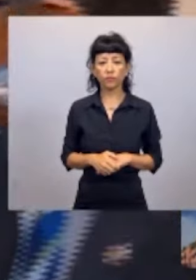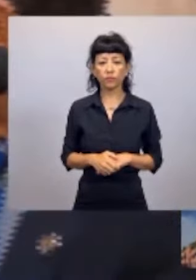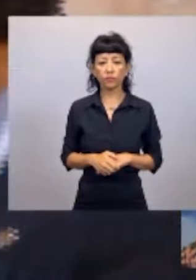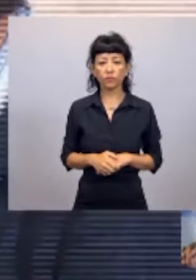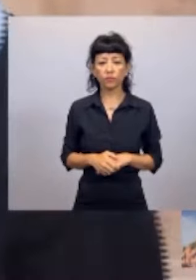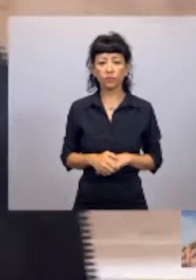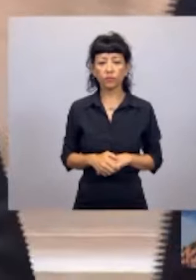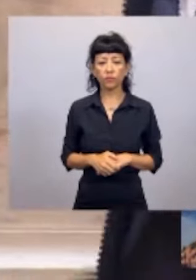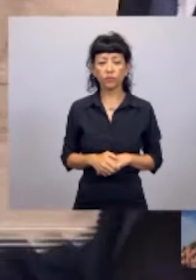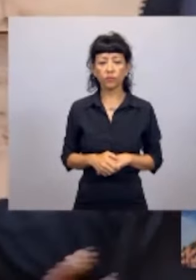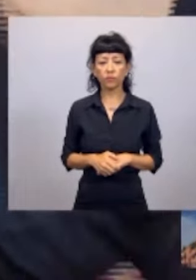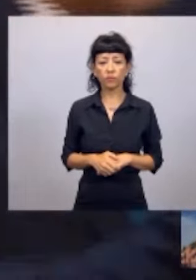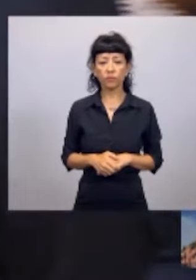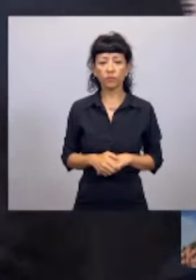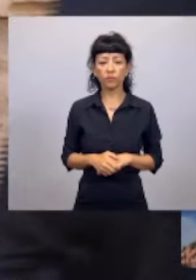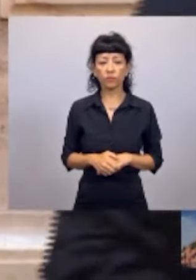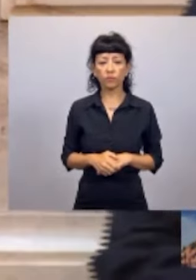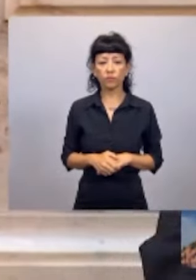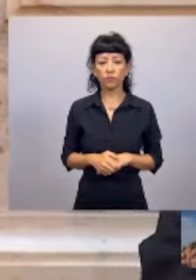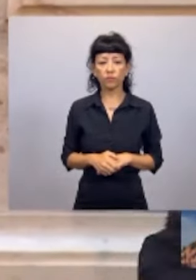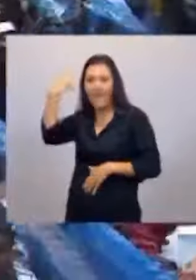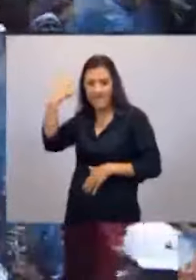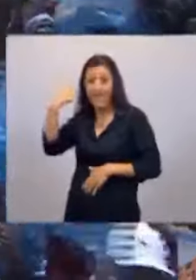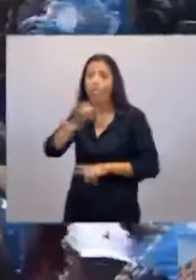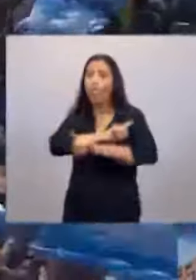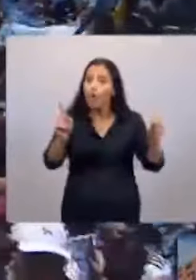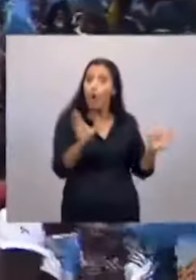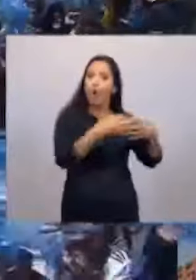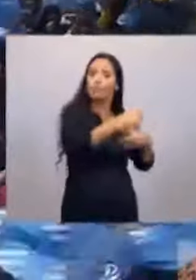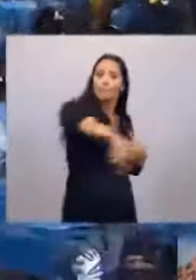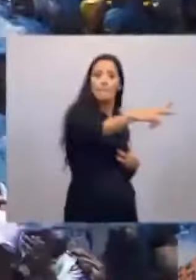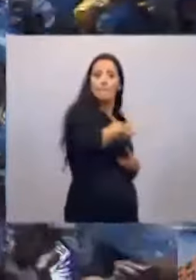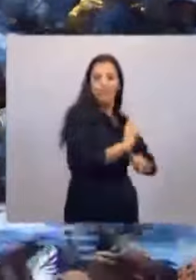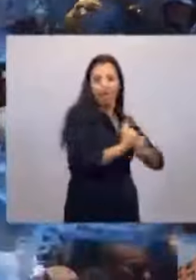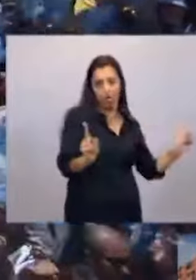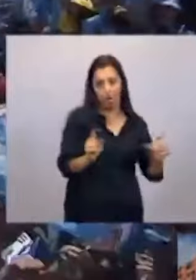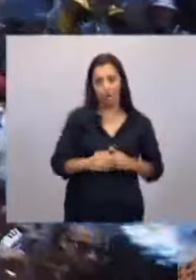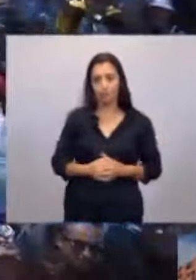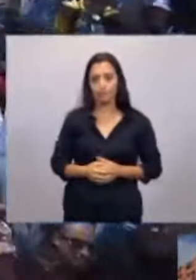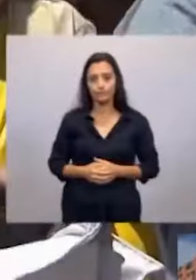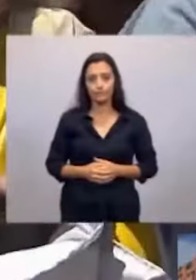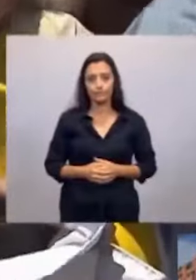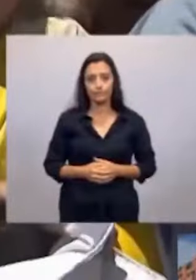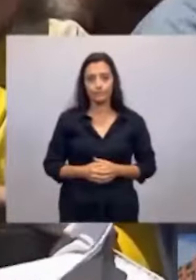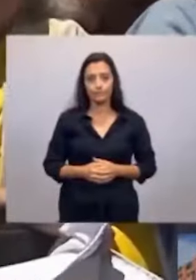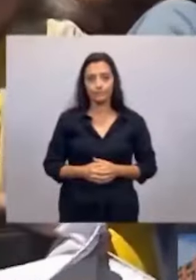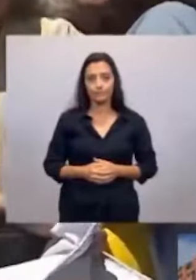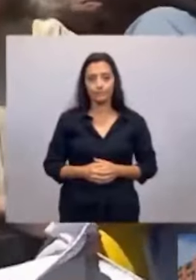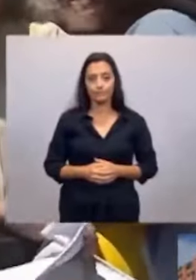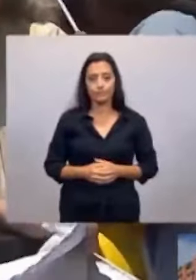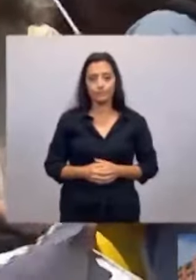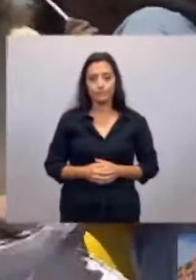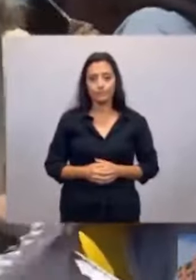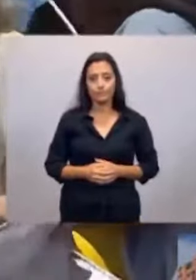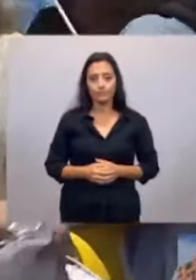ley y continuar con el modelo que a su juicio ha empobrecido Argentina o aprobarla para hacer un cambio profundo y abrazar las ideas de